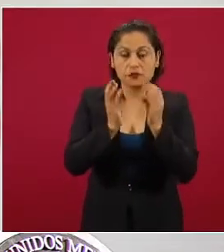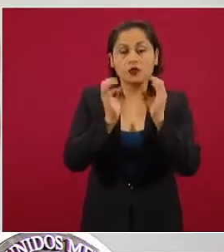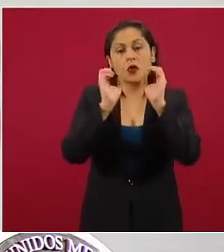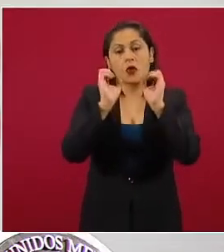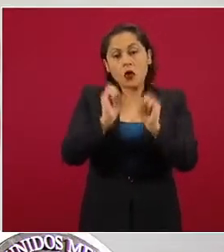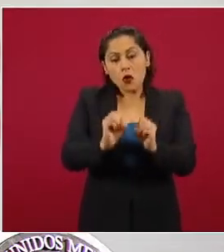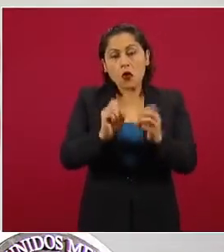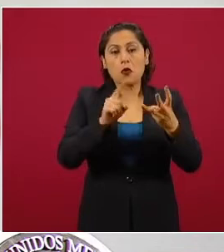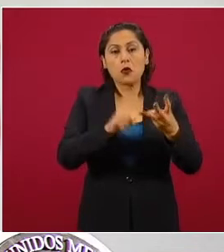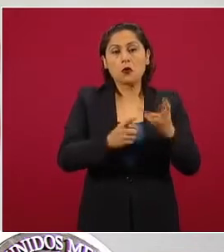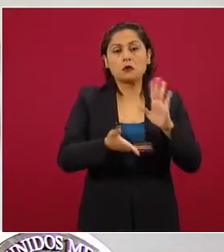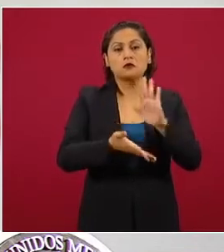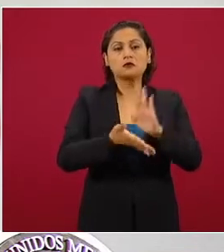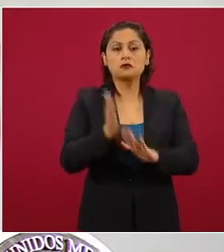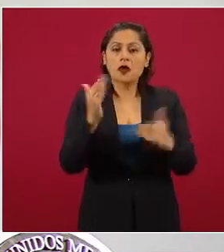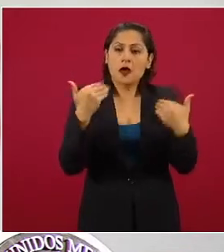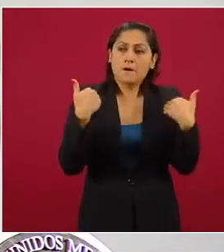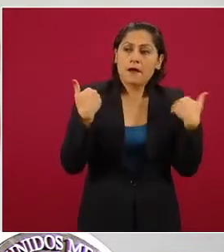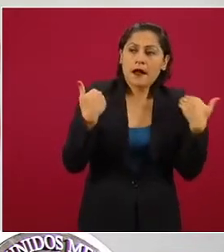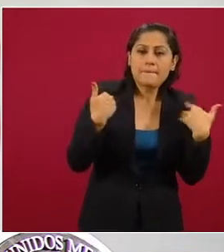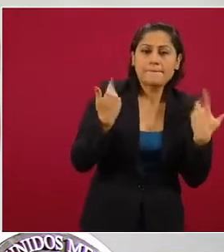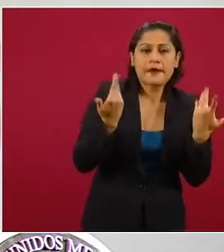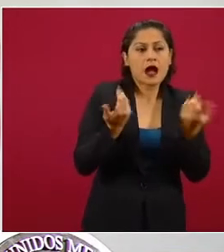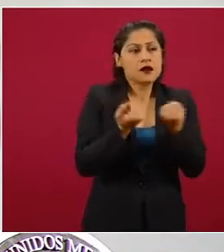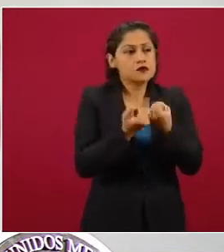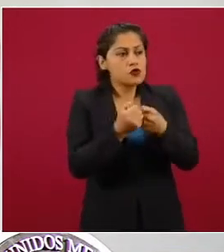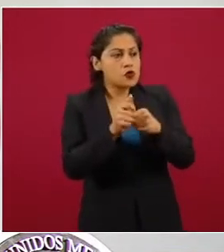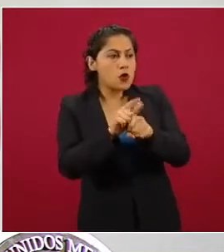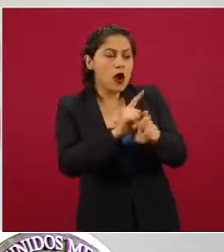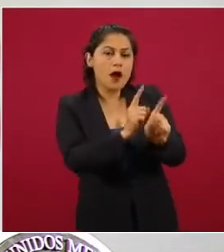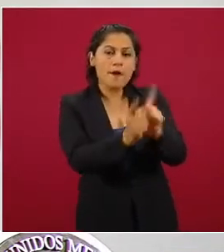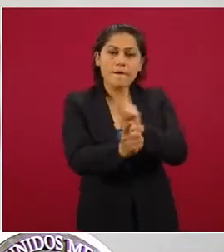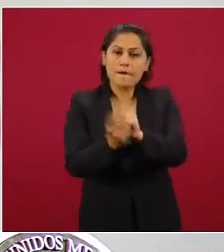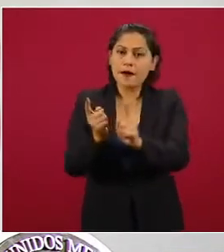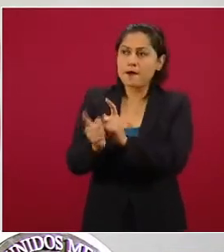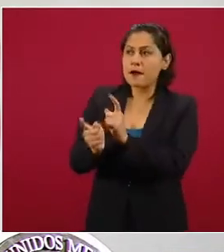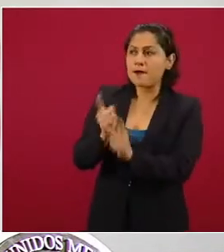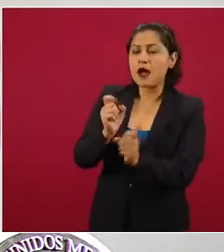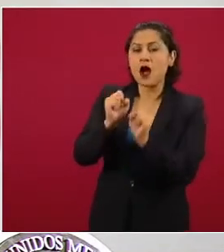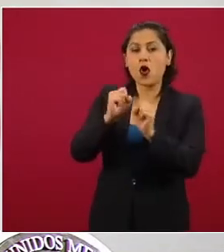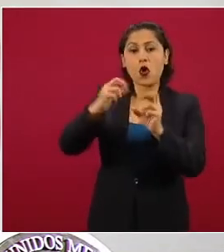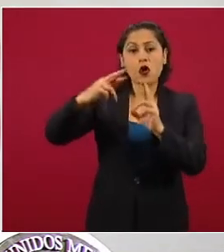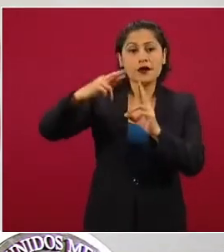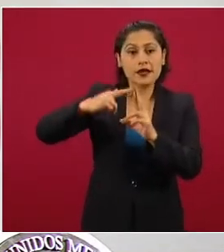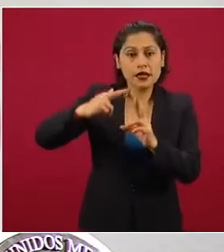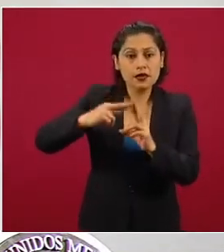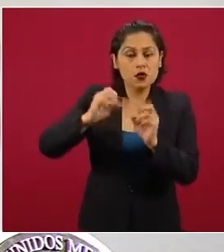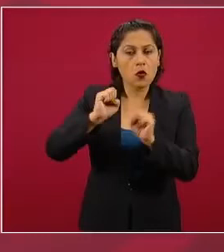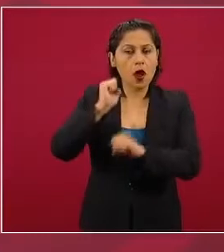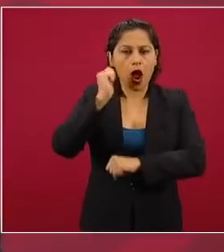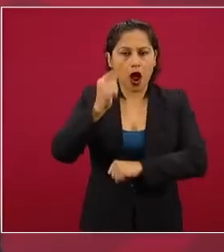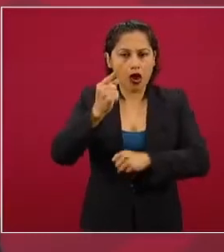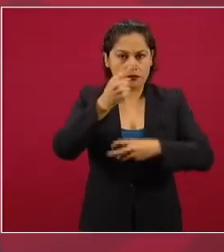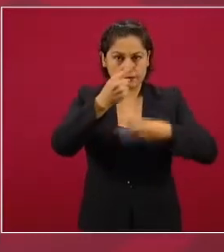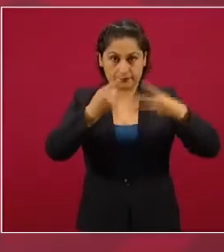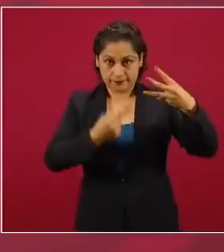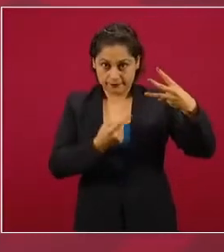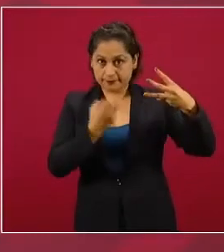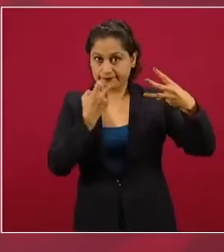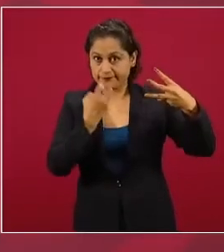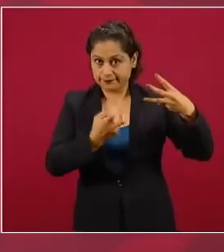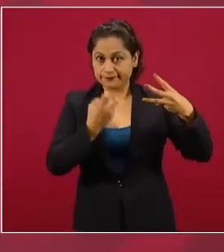de casa para distintas actividades sociales, recreativas, culturales, espirituales, etc. Y si se fijan ustedes,